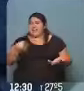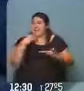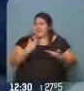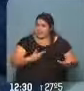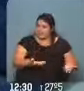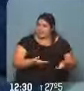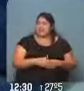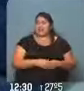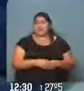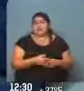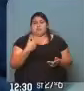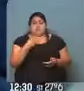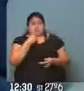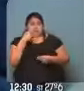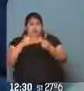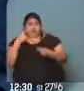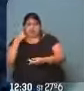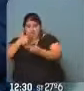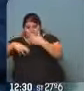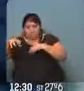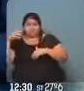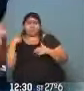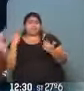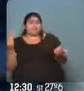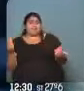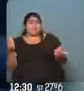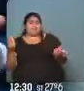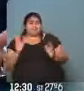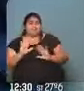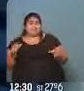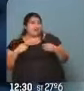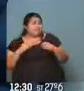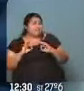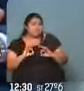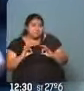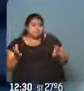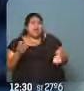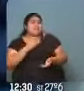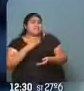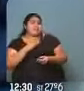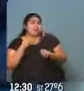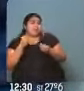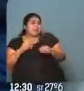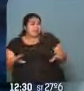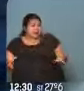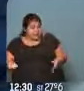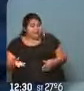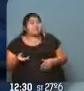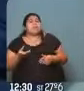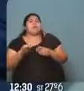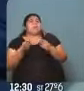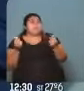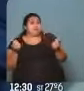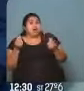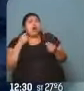obviamente uno se pone en lugar de familia no por sobre todas las cosas al final ya se precipitó ya sabemos las esperanzas rápidamente se disipó